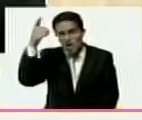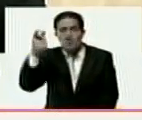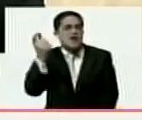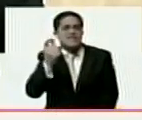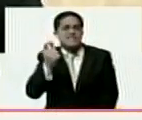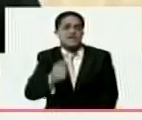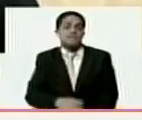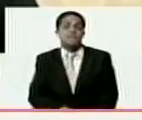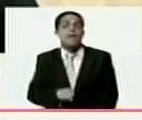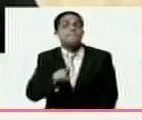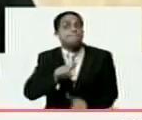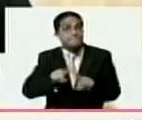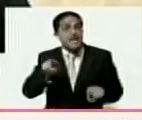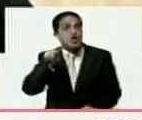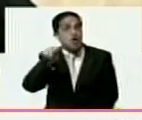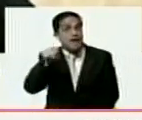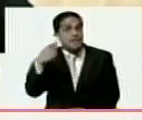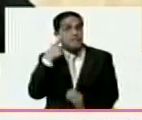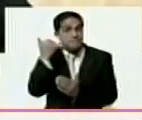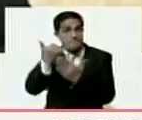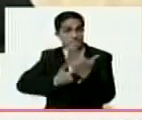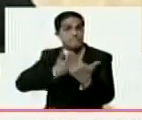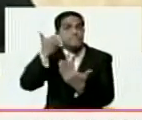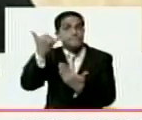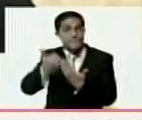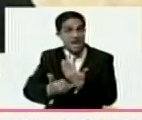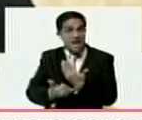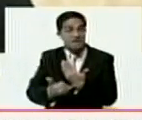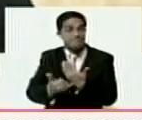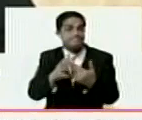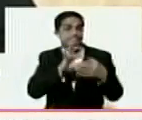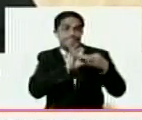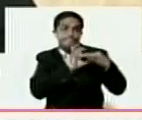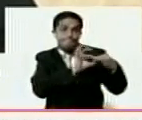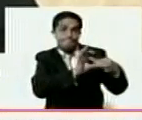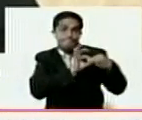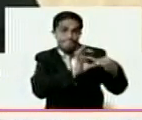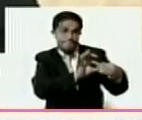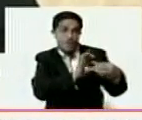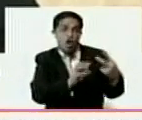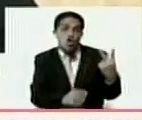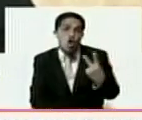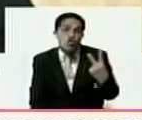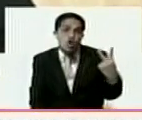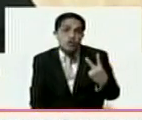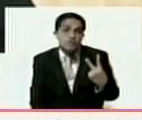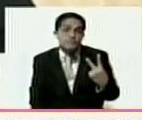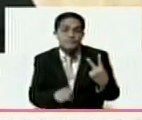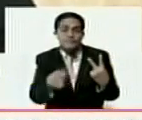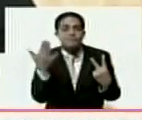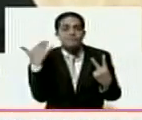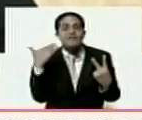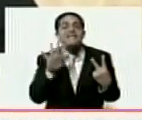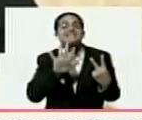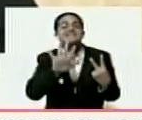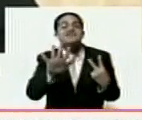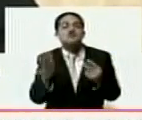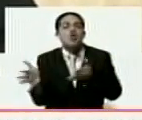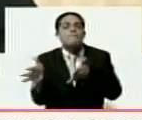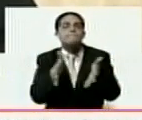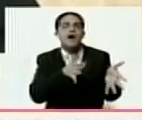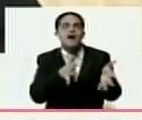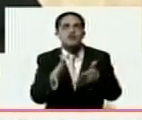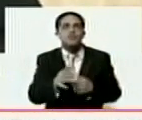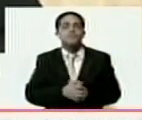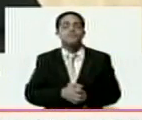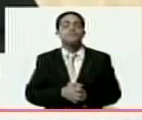Pero esos son los planes, la plena articulación que existe entre ellos. Eso fue el 5 de marzo. Y el